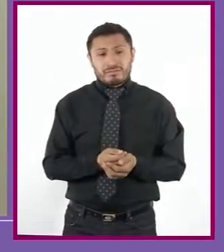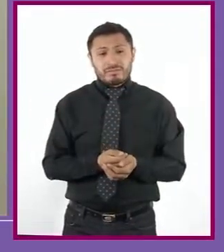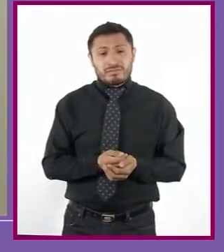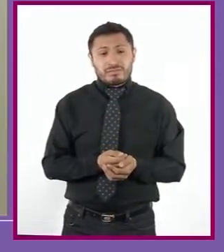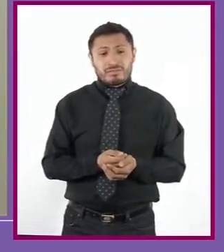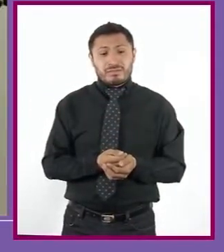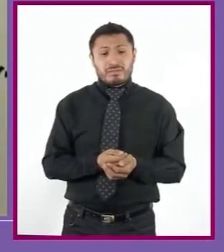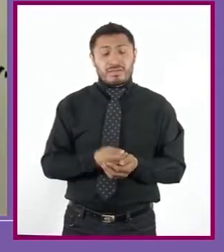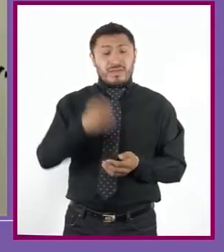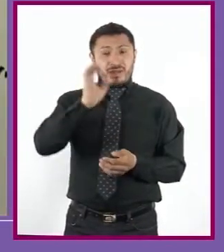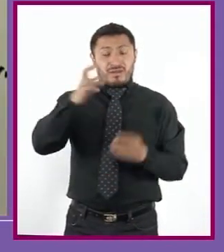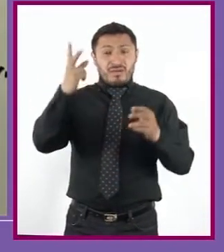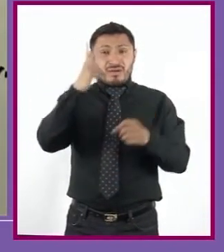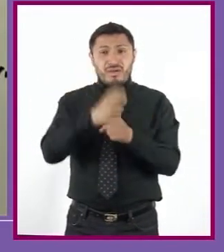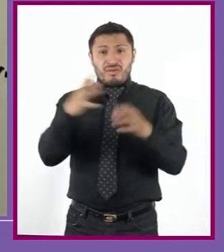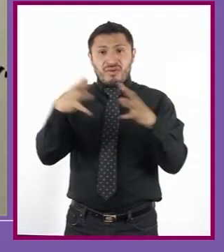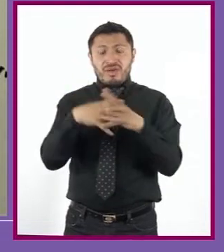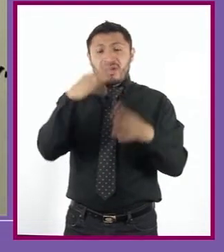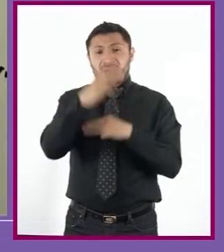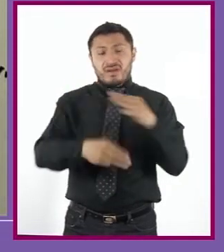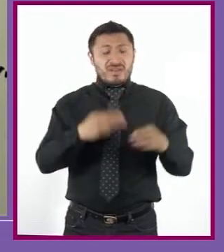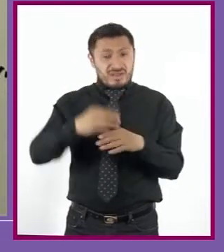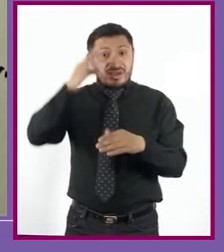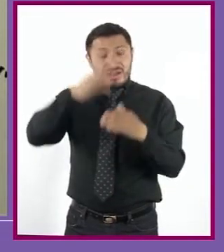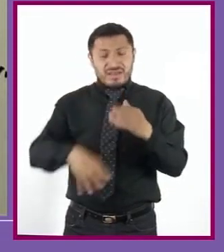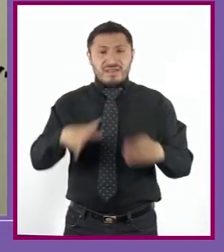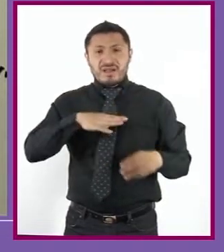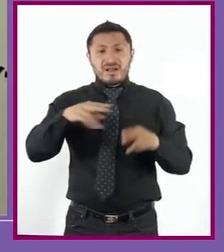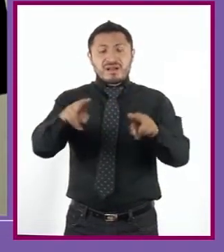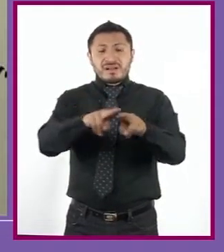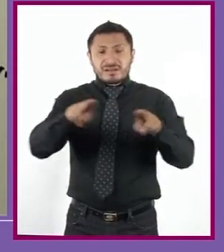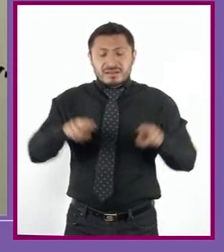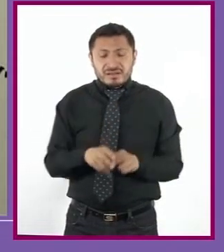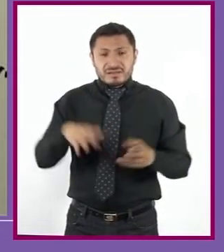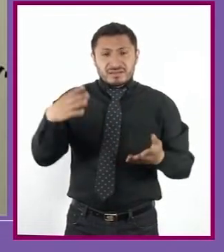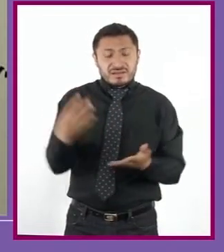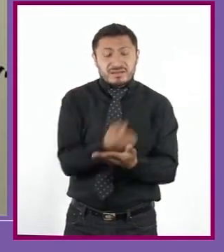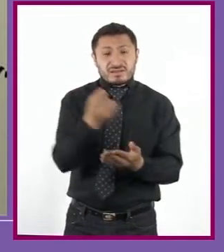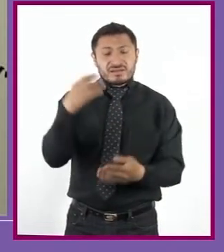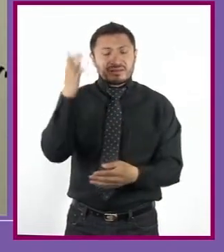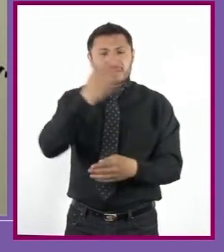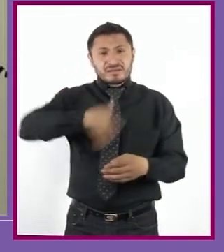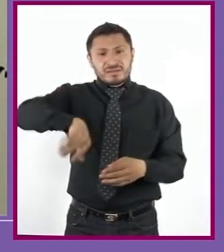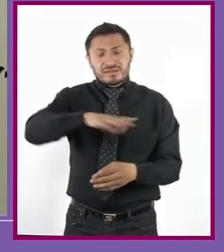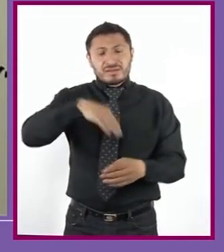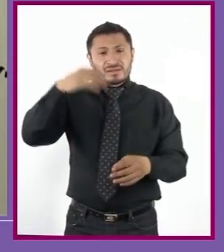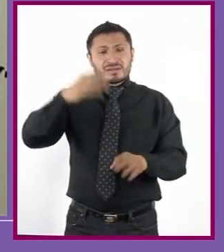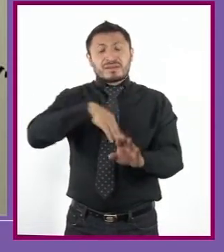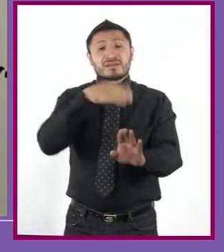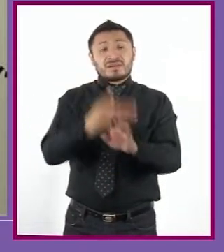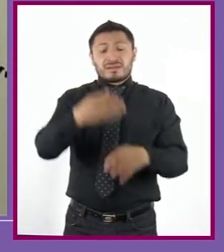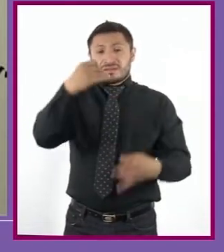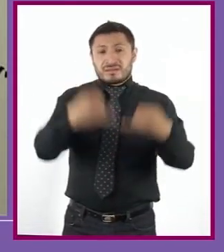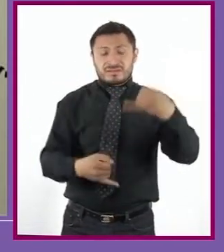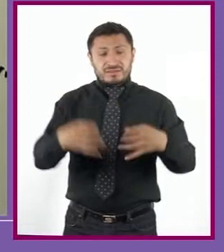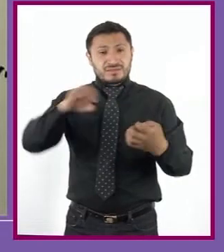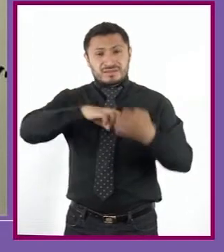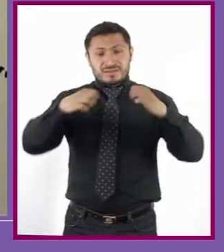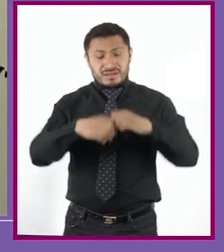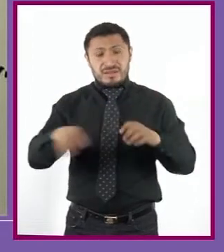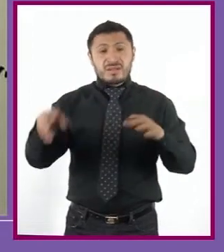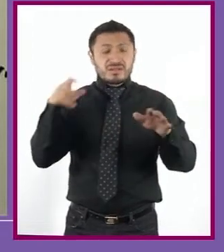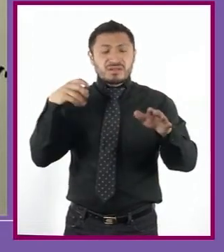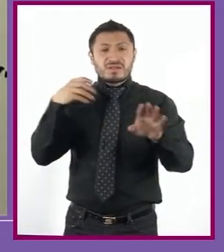Justo al término de la Segunda Guerra Mundial, las naciones vencedoras buscaron enjuiciar a sus enemigos por los crímenes